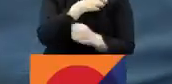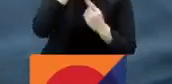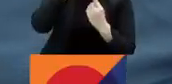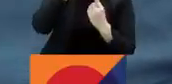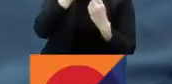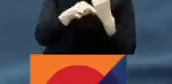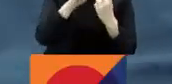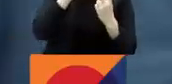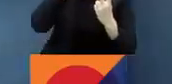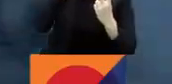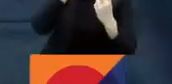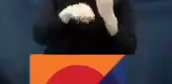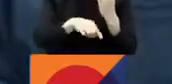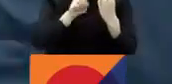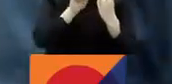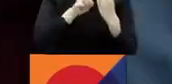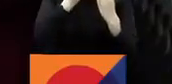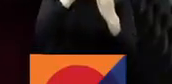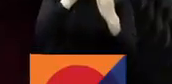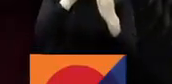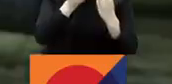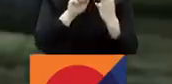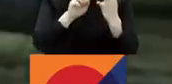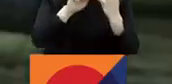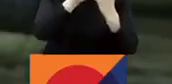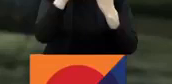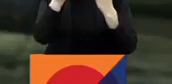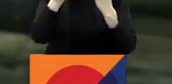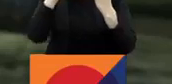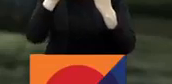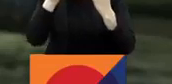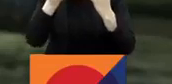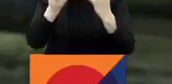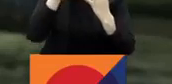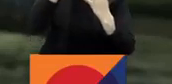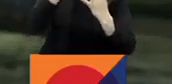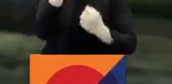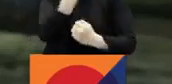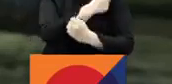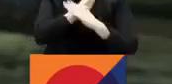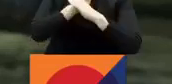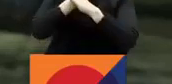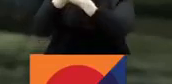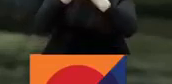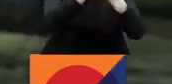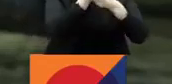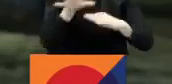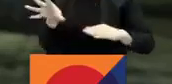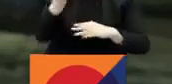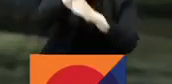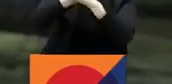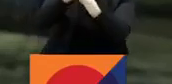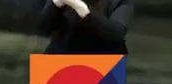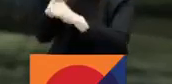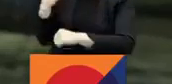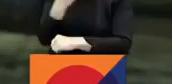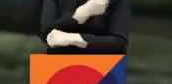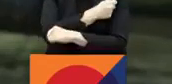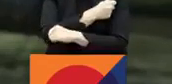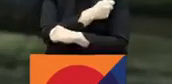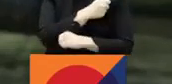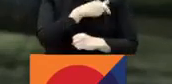han demostrado eficacia contra estas cepas. El distrito confirmó ya que estas 11 personas